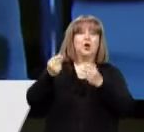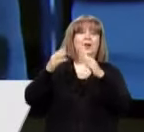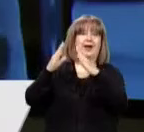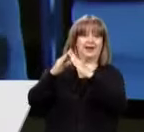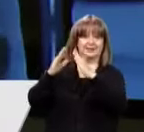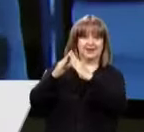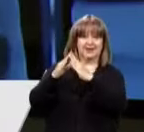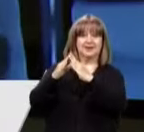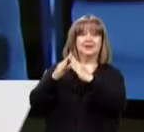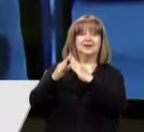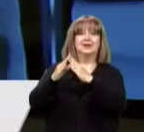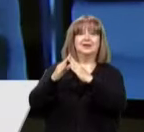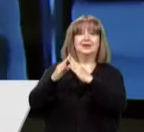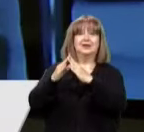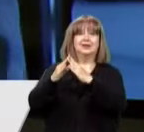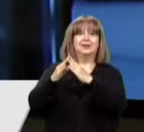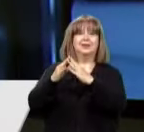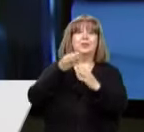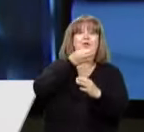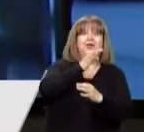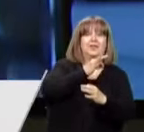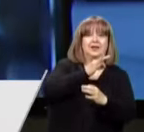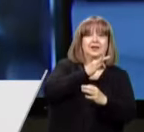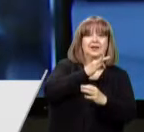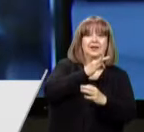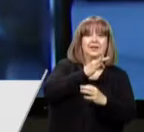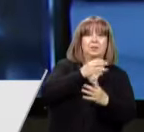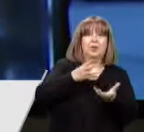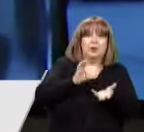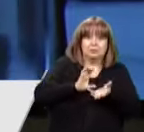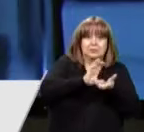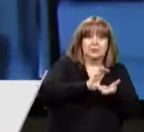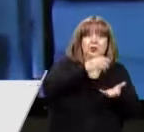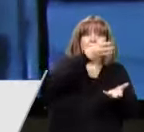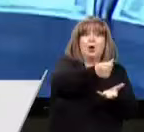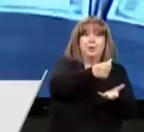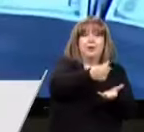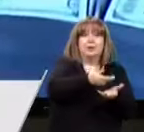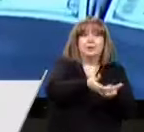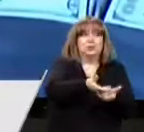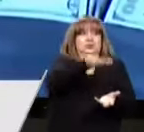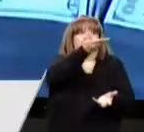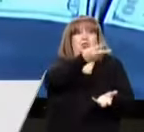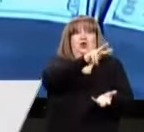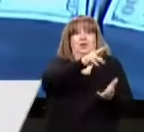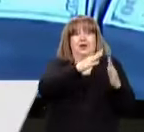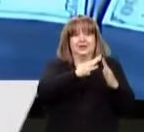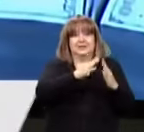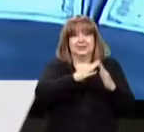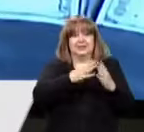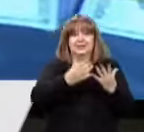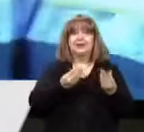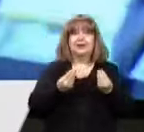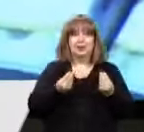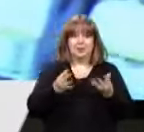un en un contexto de mucha volatilidad y en un país donde hay mucha incertidumbre no de que nos cambian por ahí las reglas del juego no por un tema político puntual